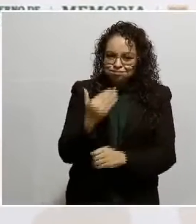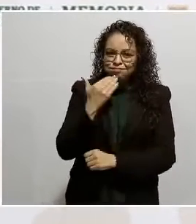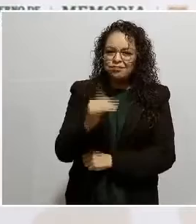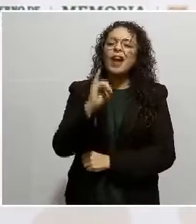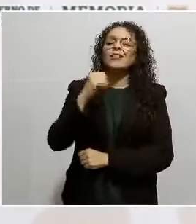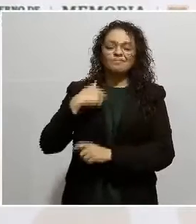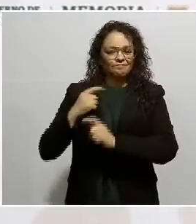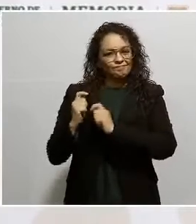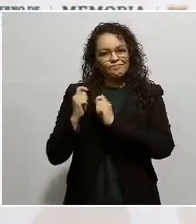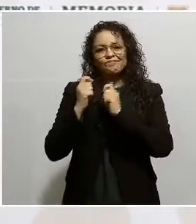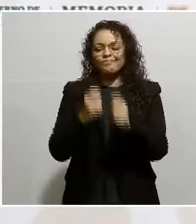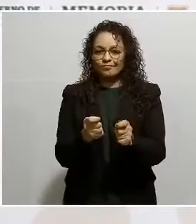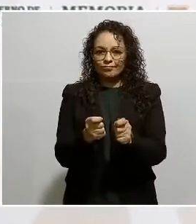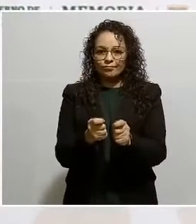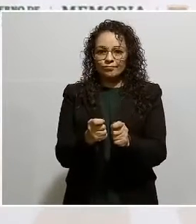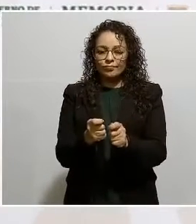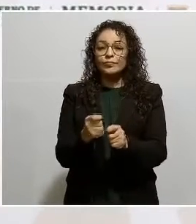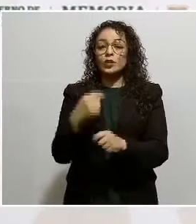Desde que tengo memoria,